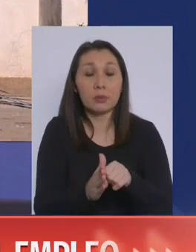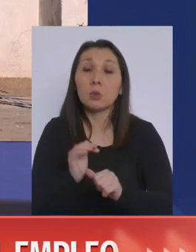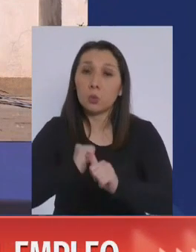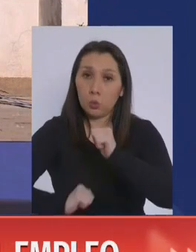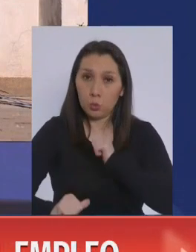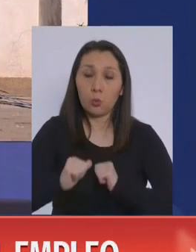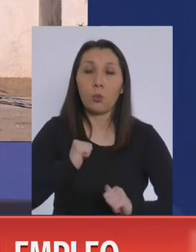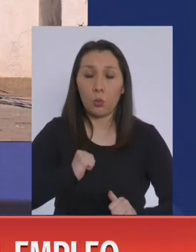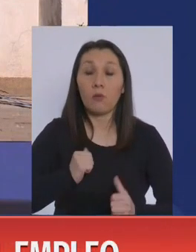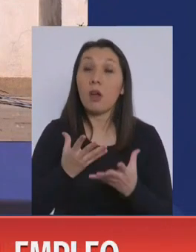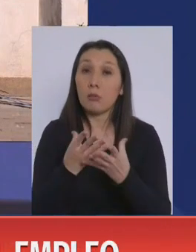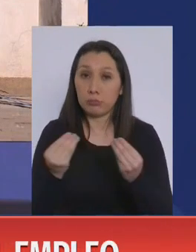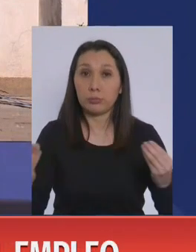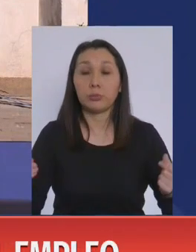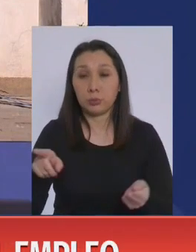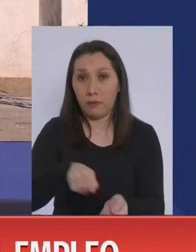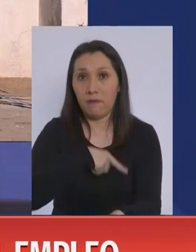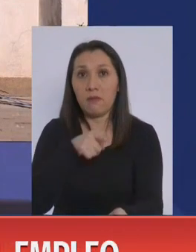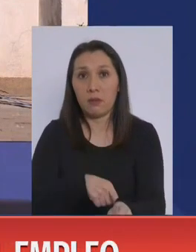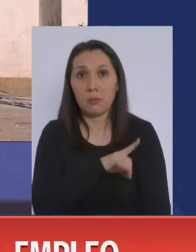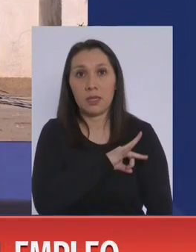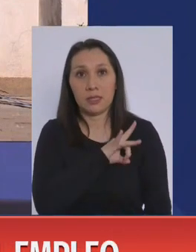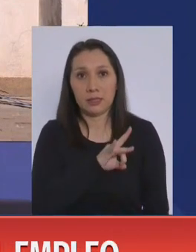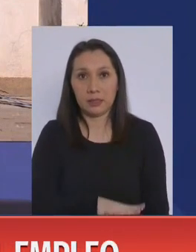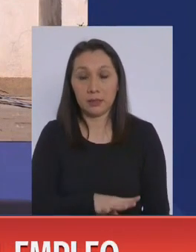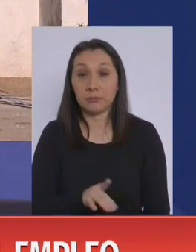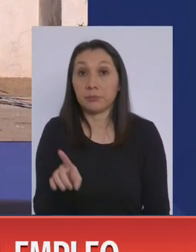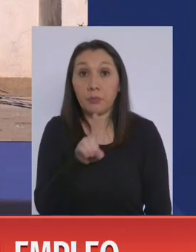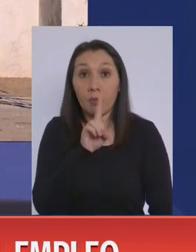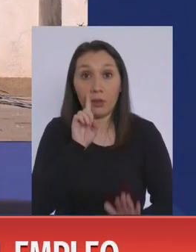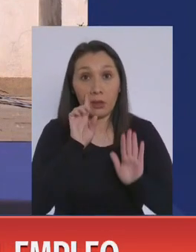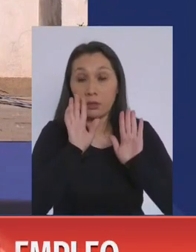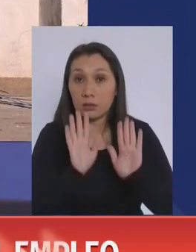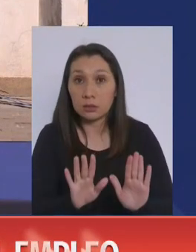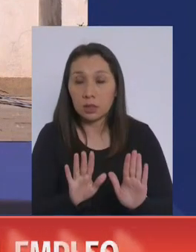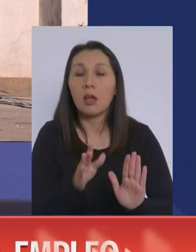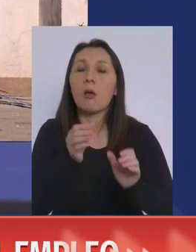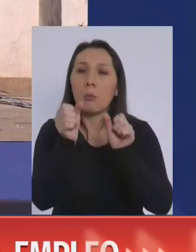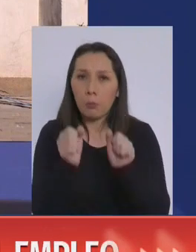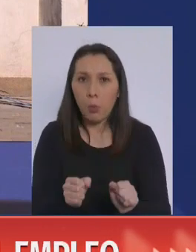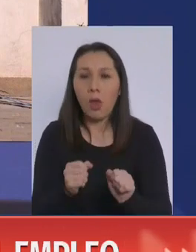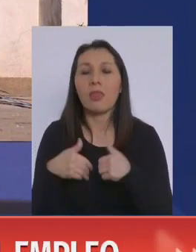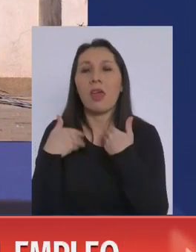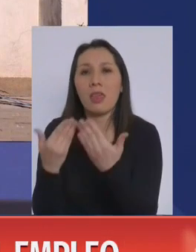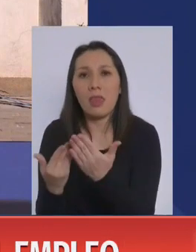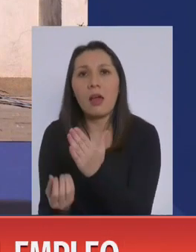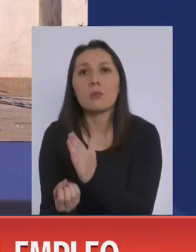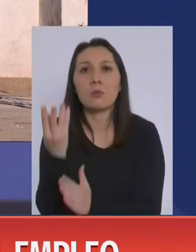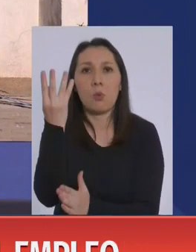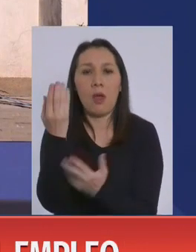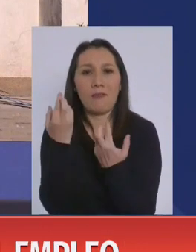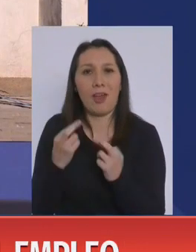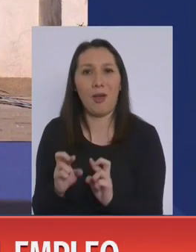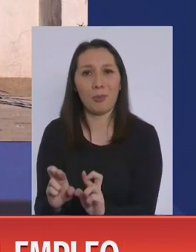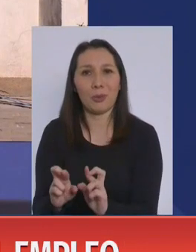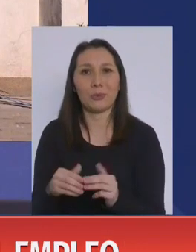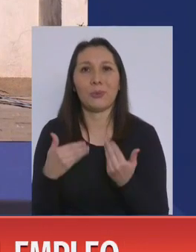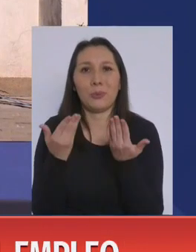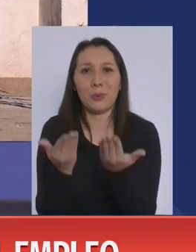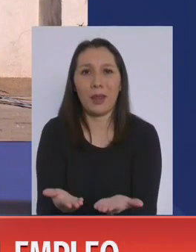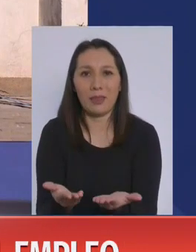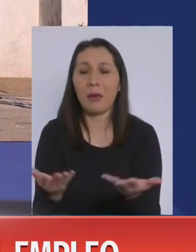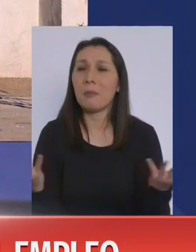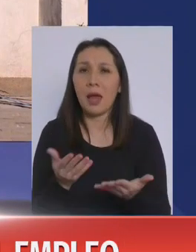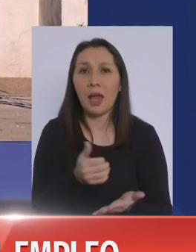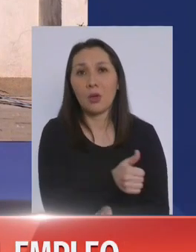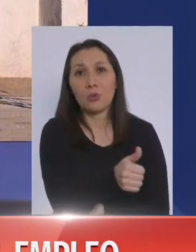sufren tantas familias chilenas. De esta forma, vamos a poder crear las oportunidades